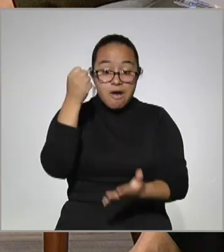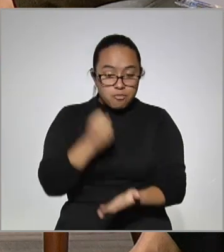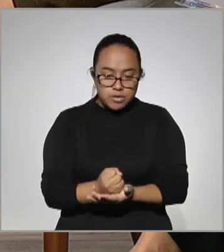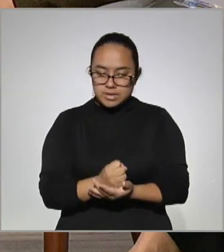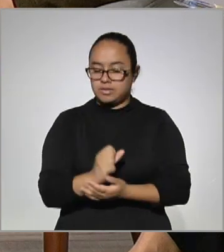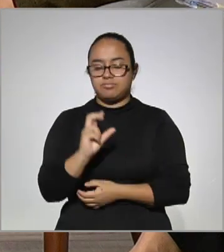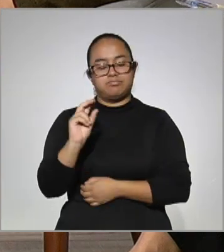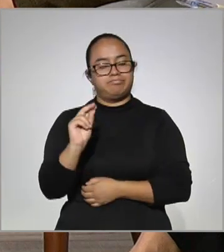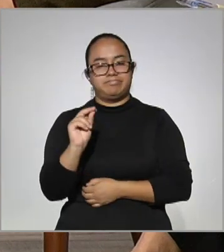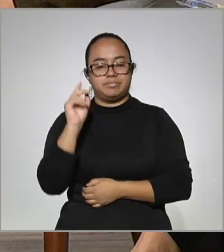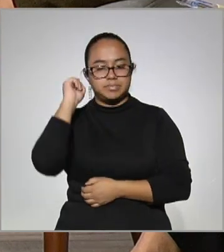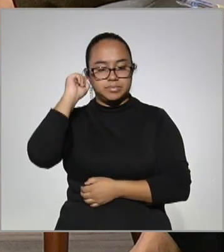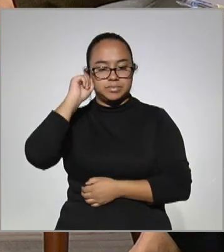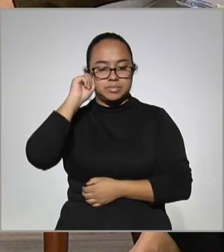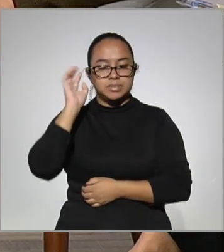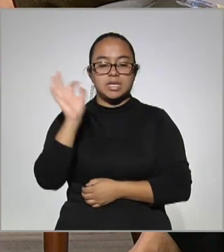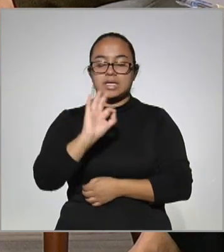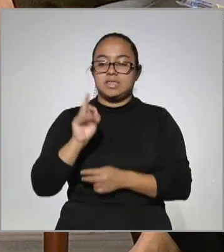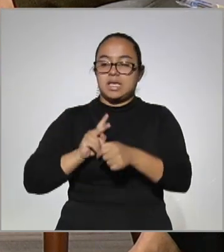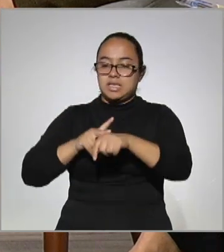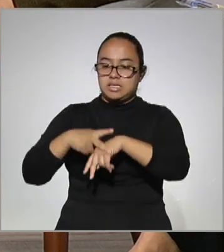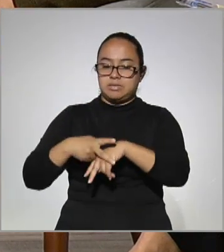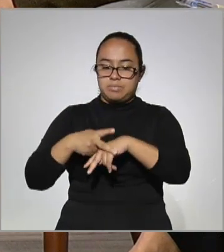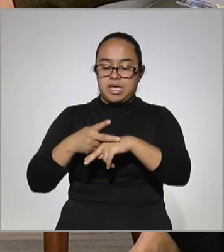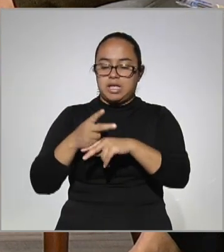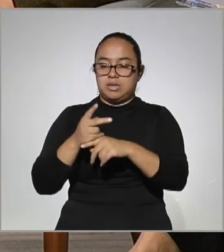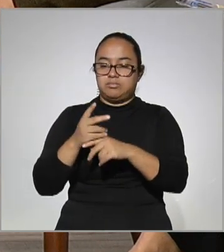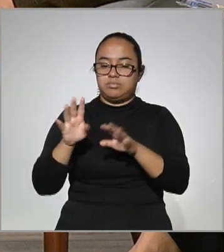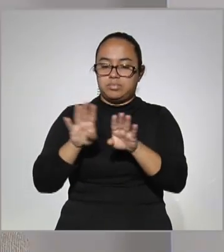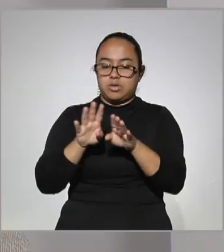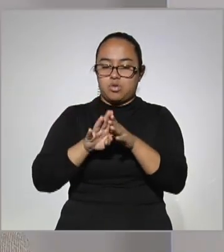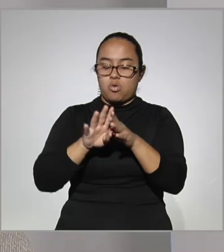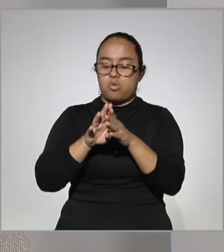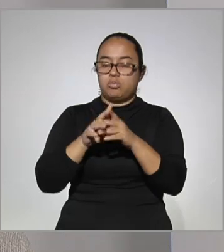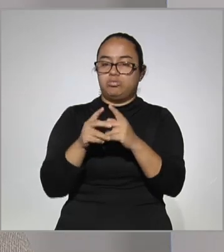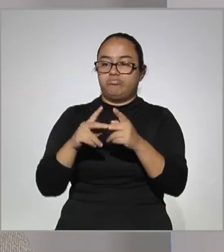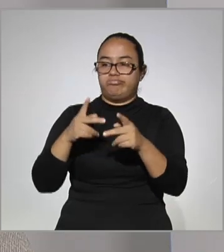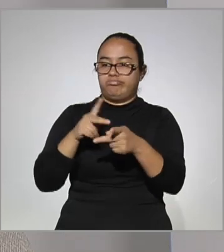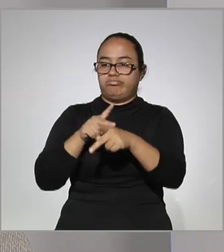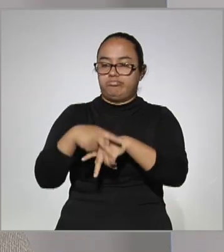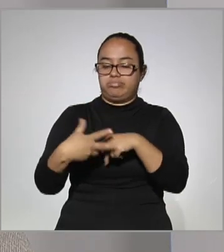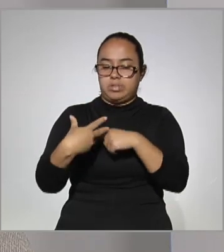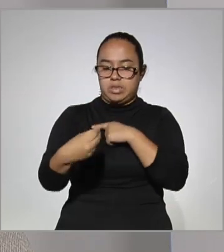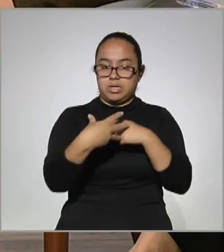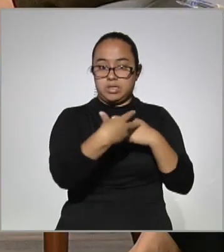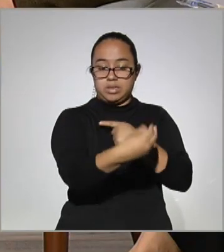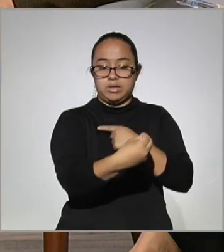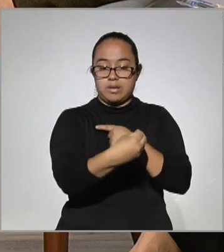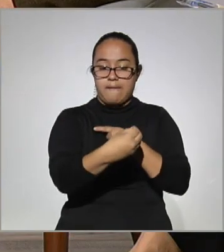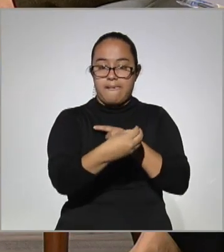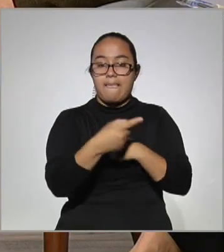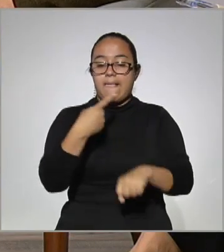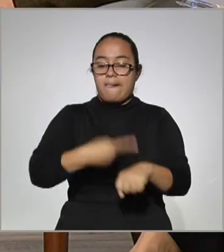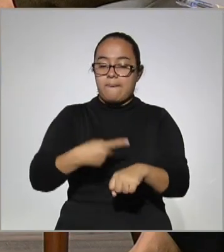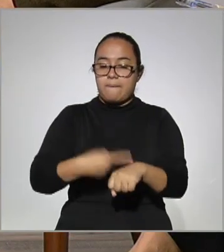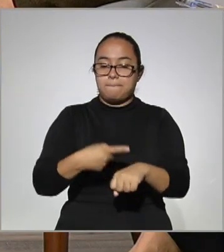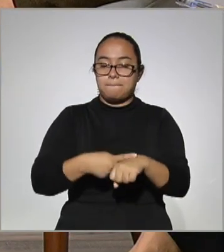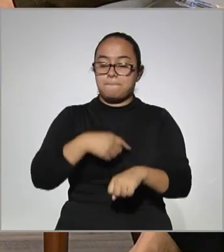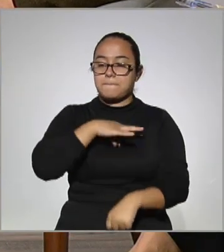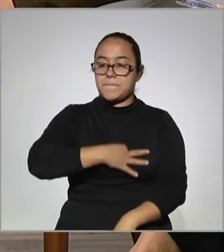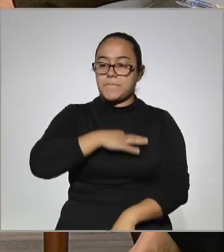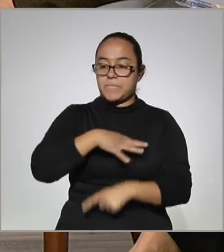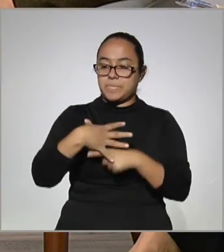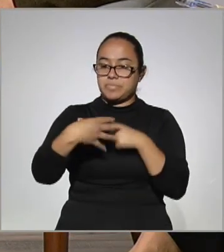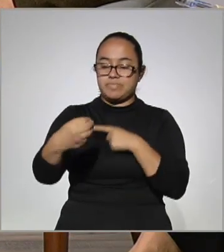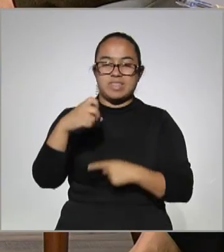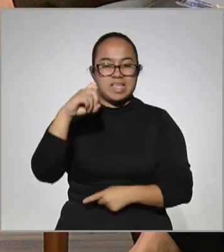¿sí? Puede ser roce de piel-piel, ¿sí? Es una de las diferencias con otras enfermedades venéreas, como le dice la gente, o enfermedades de infección de